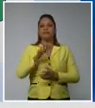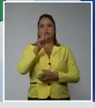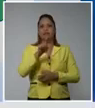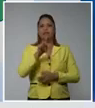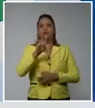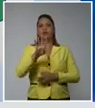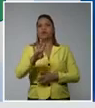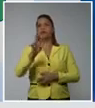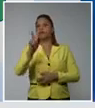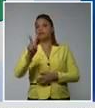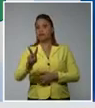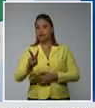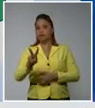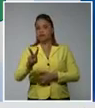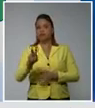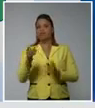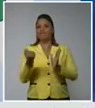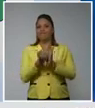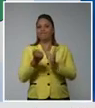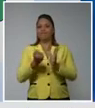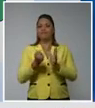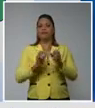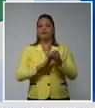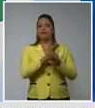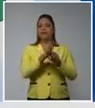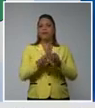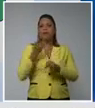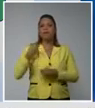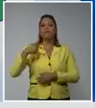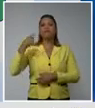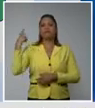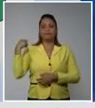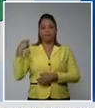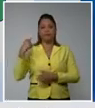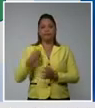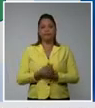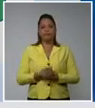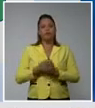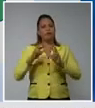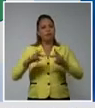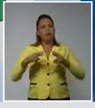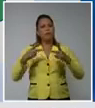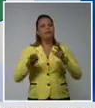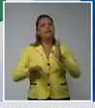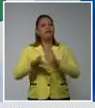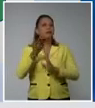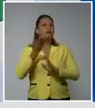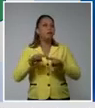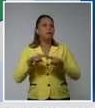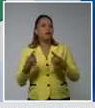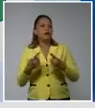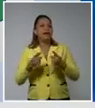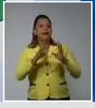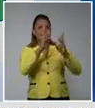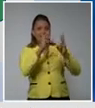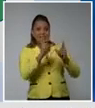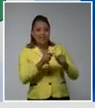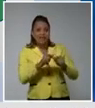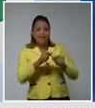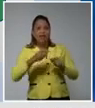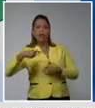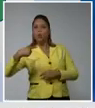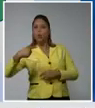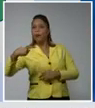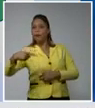142 diagnosticados ayer. Y digo nuevamente elevada porque hemos tenido cifras todos estos